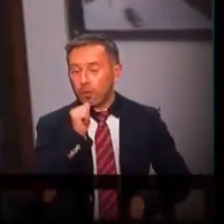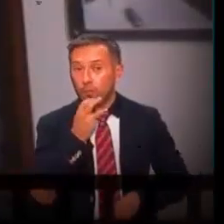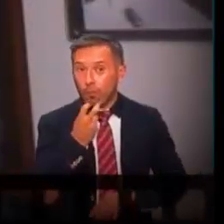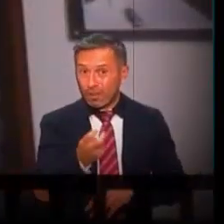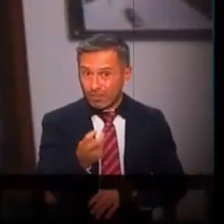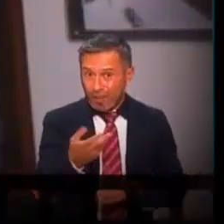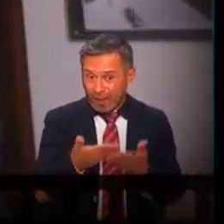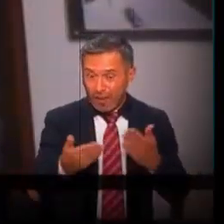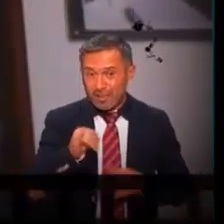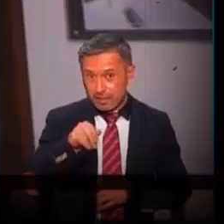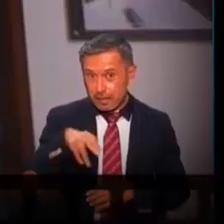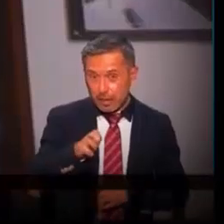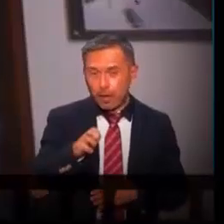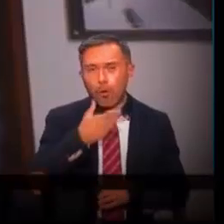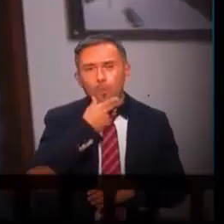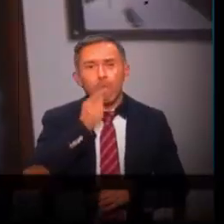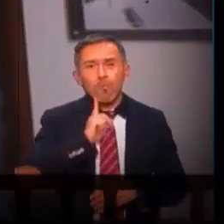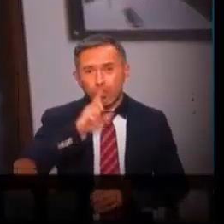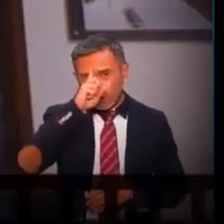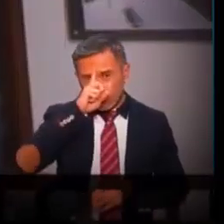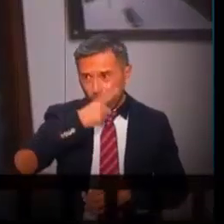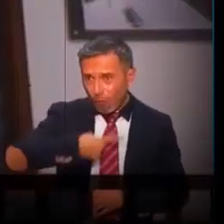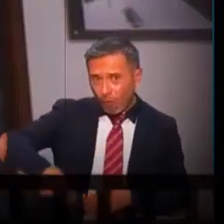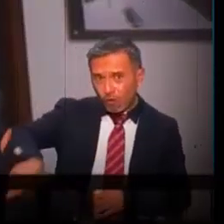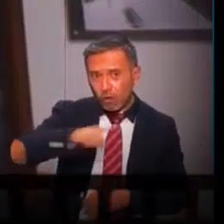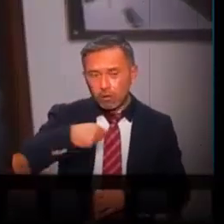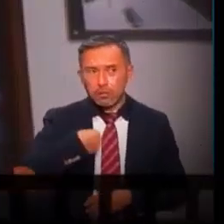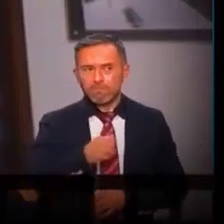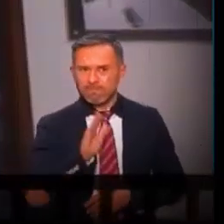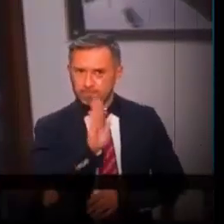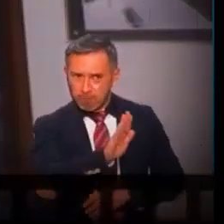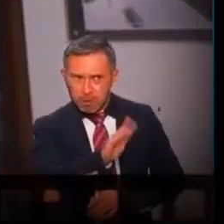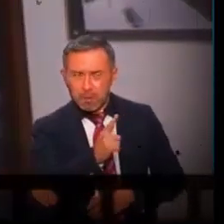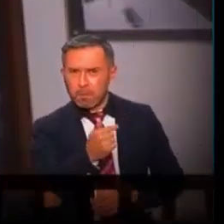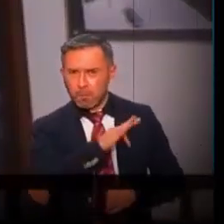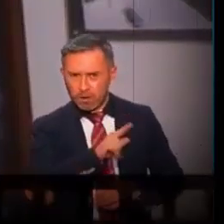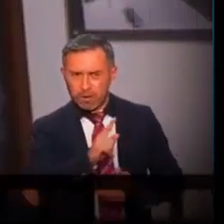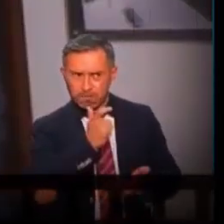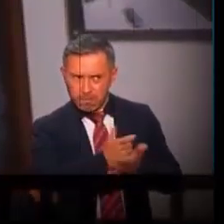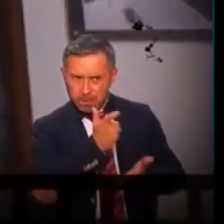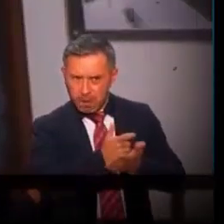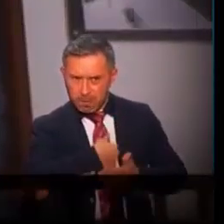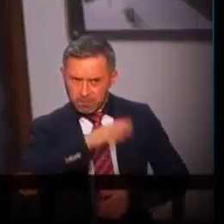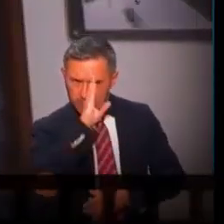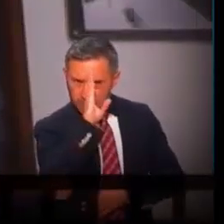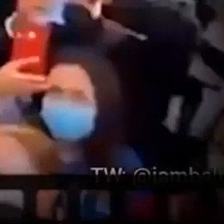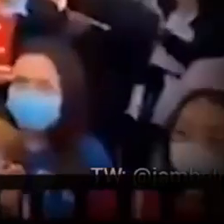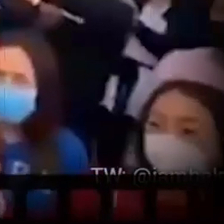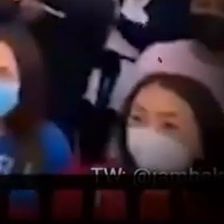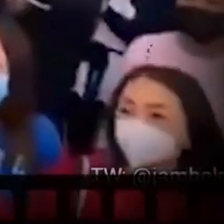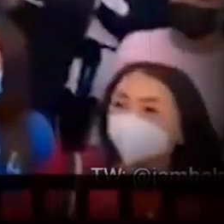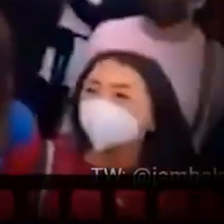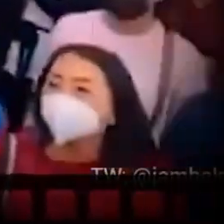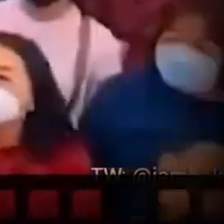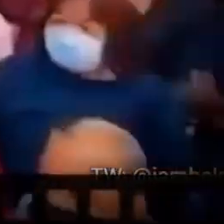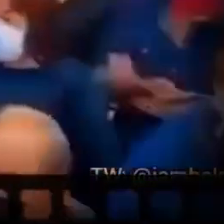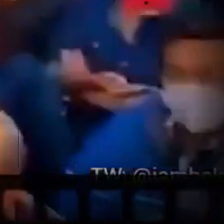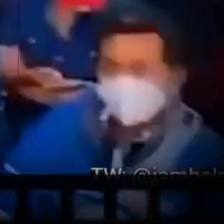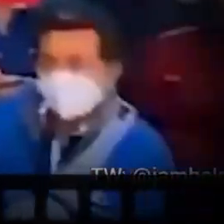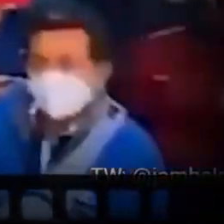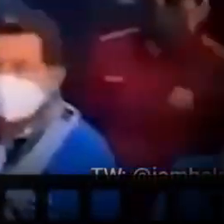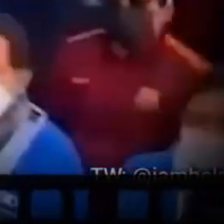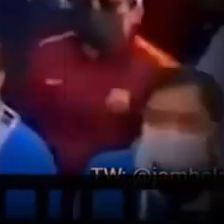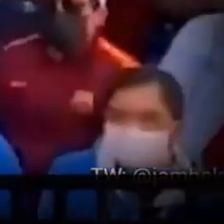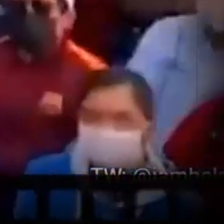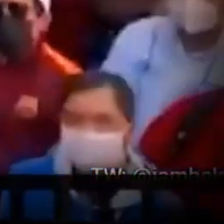estas consejeras y a estos consejeros electorales, nadie los va a amedrentar, ni siquiera con amenazas directas y abiertamente ilegales. Los vamos a hallar,